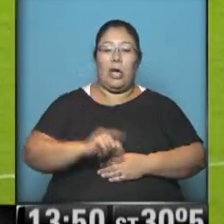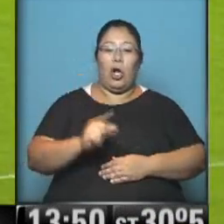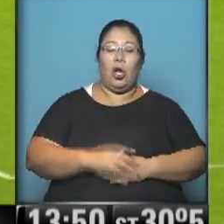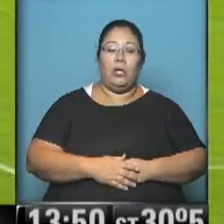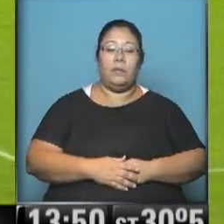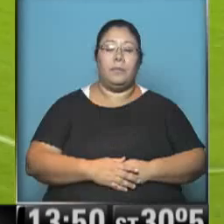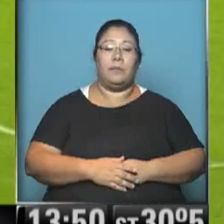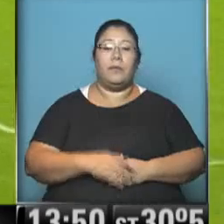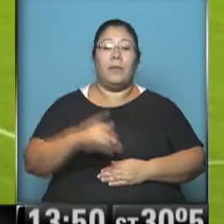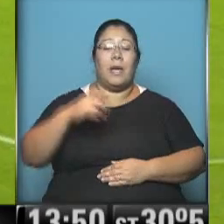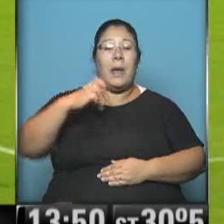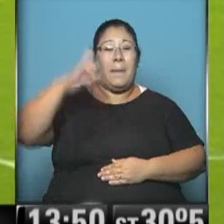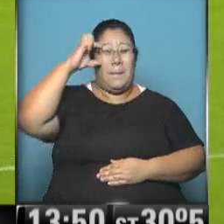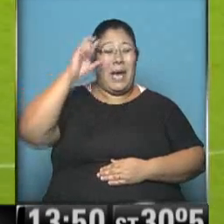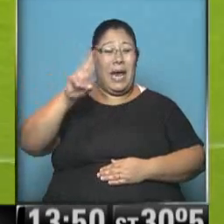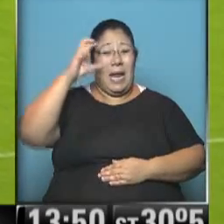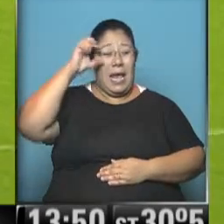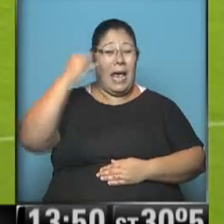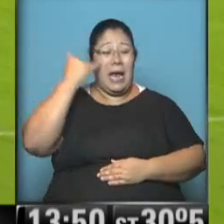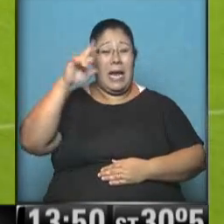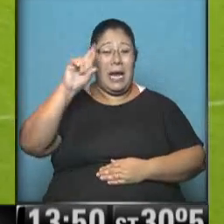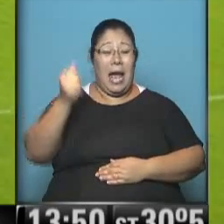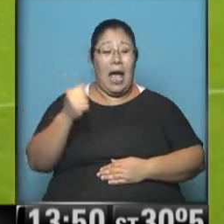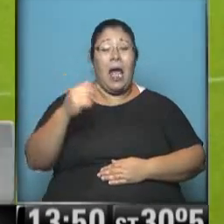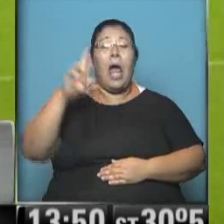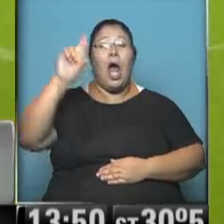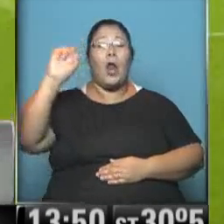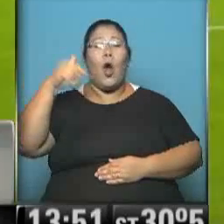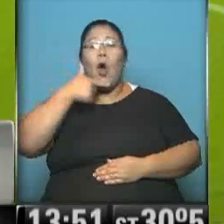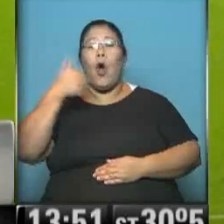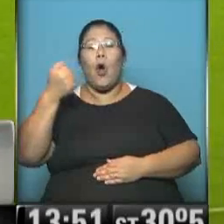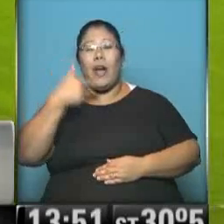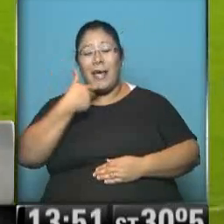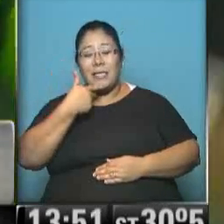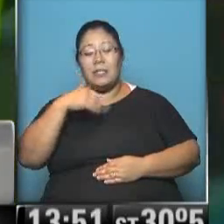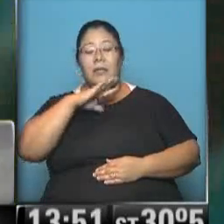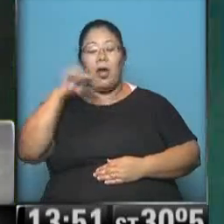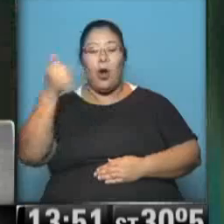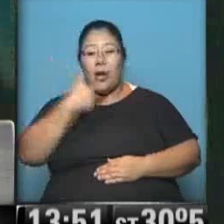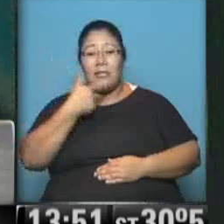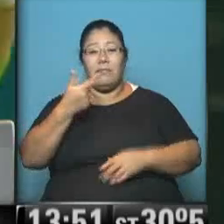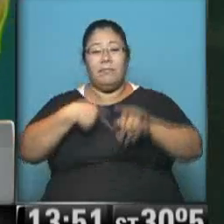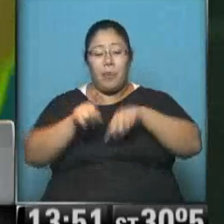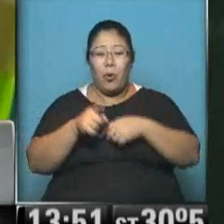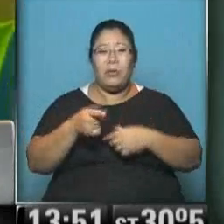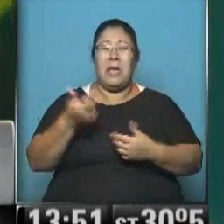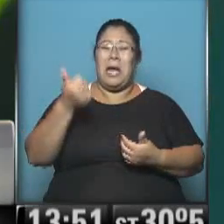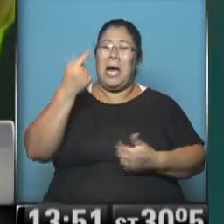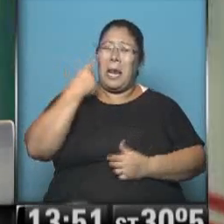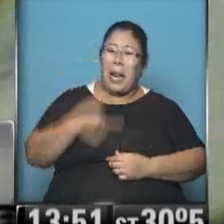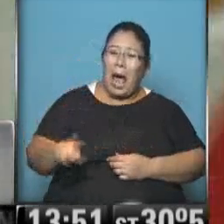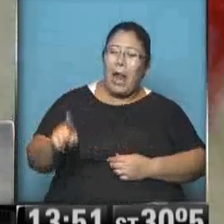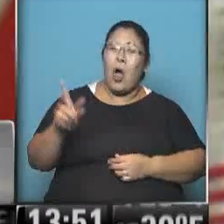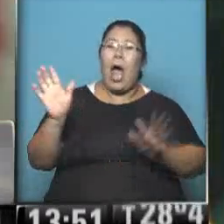la más importante, dolorosísimo, para Jorge Rojas. Lo que decíamos, curiosidad. Es raro que se lesione Barovero. Sin embargo,